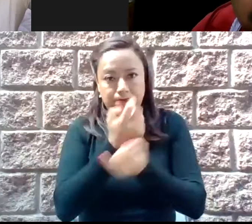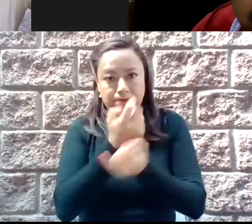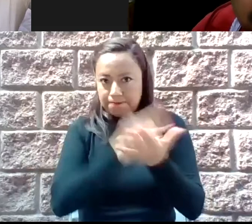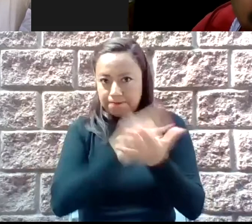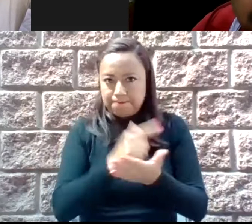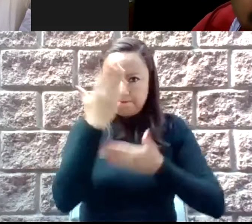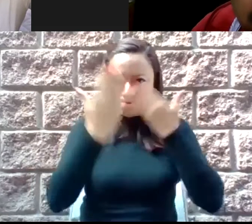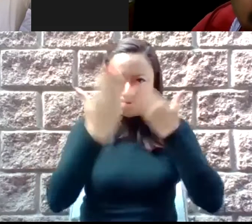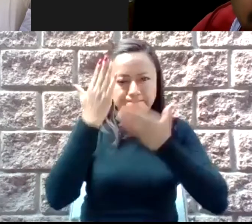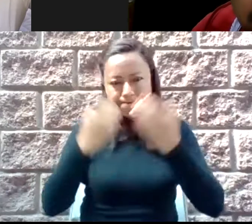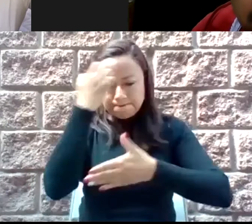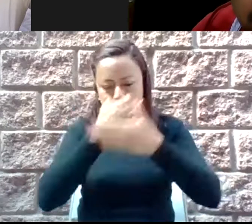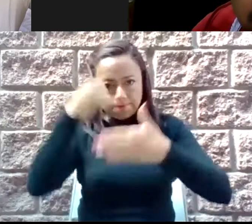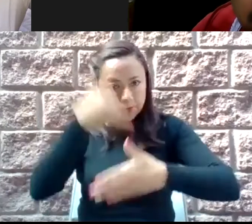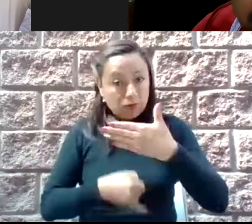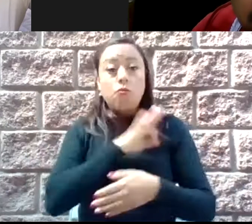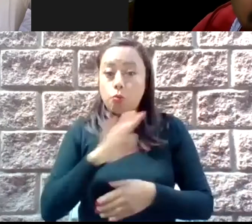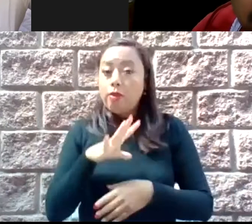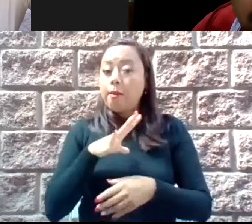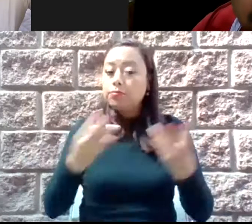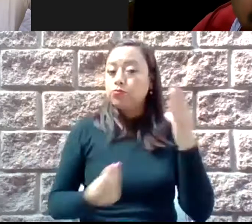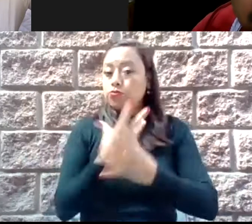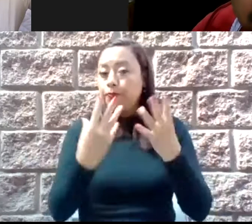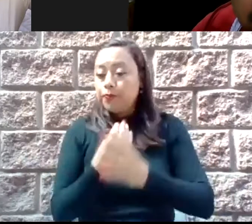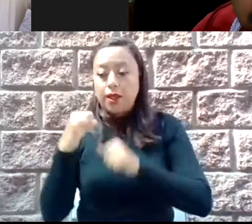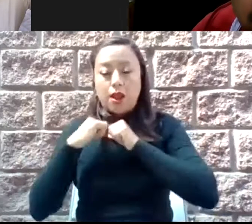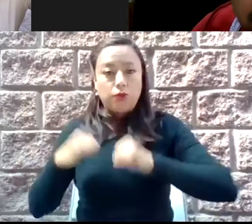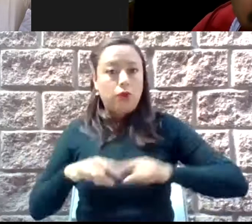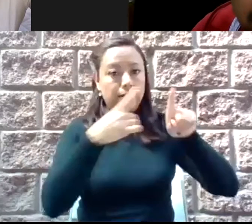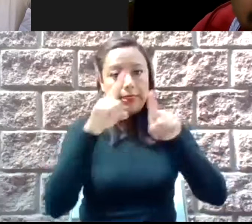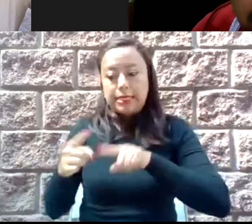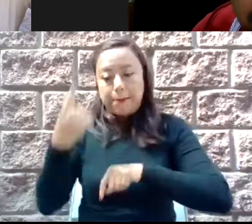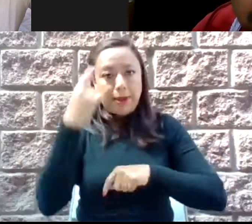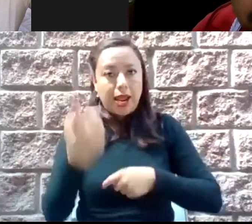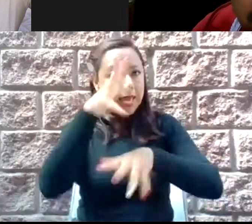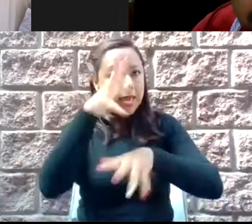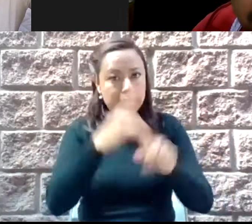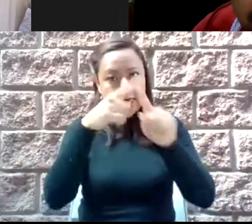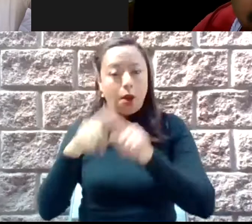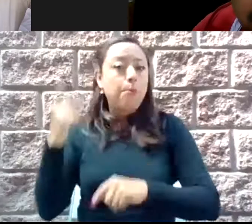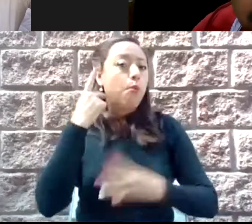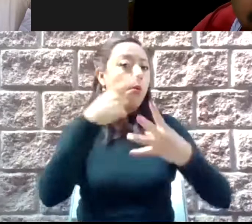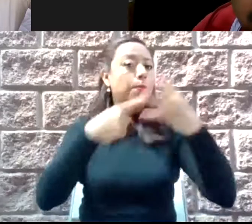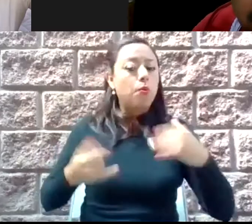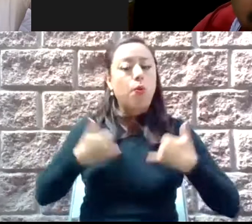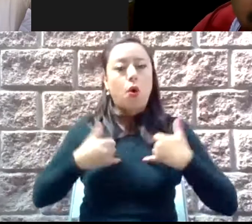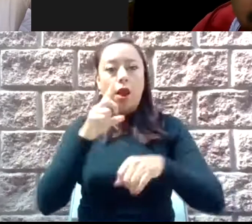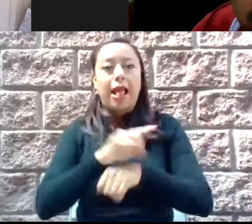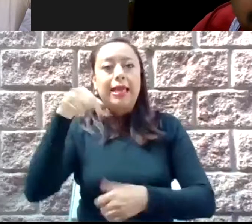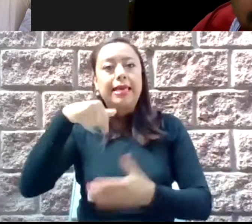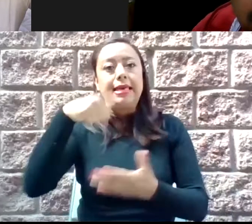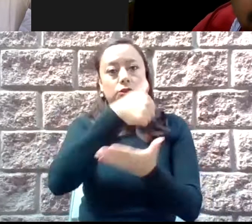existe una adecuada actualización y armonización de las autoridades a cargo de la implementación de las políticas juveniles en la Ciudad de México.